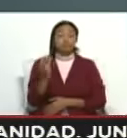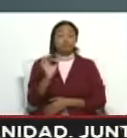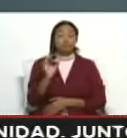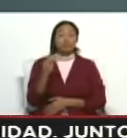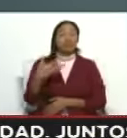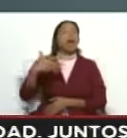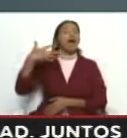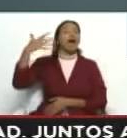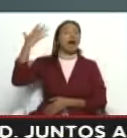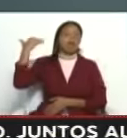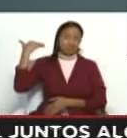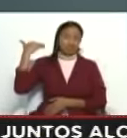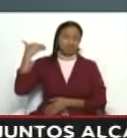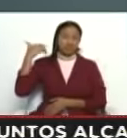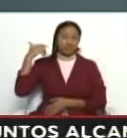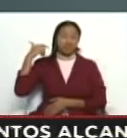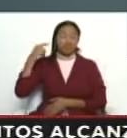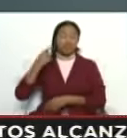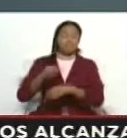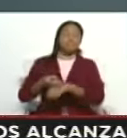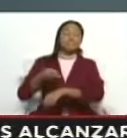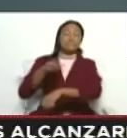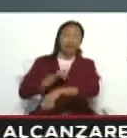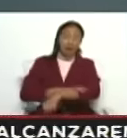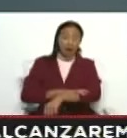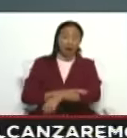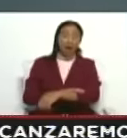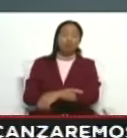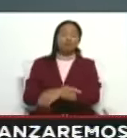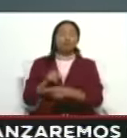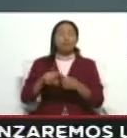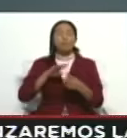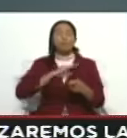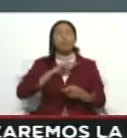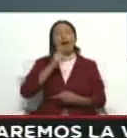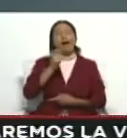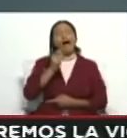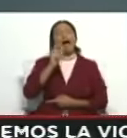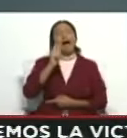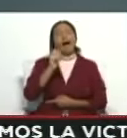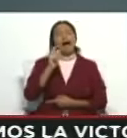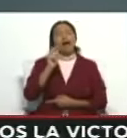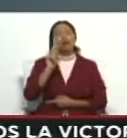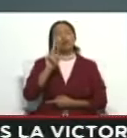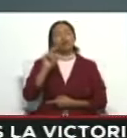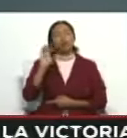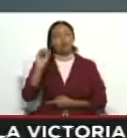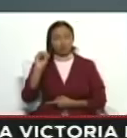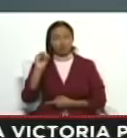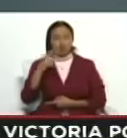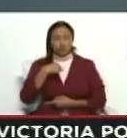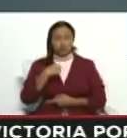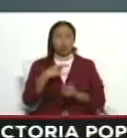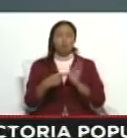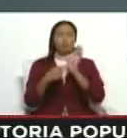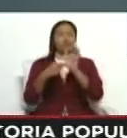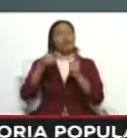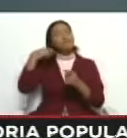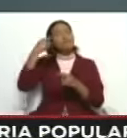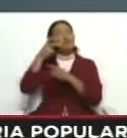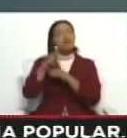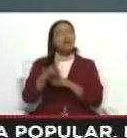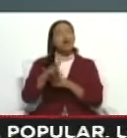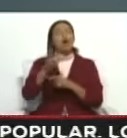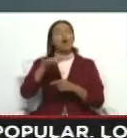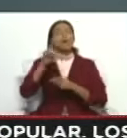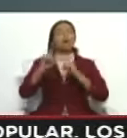veces peor que ahora, porque el propio Arturo Ullar Pietri, yo mostré ese video en mi cuenta X,